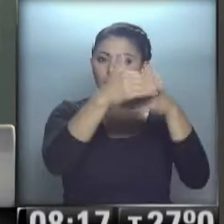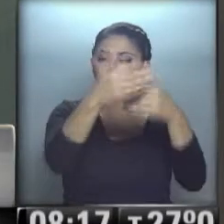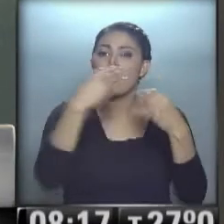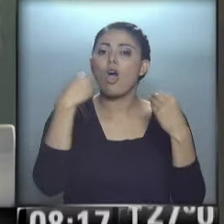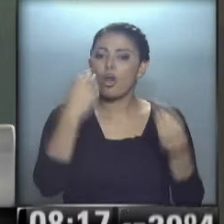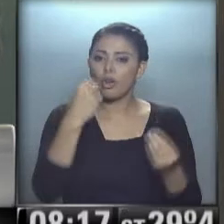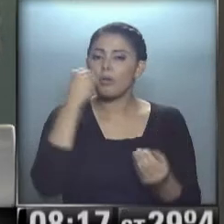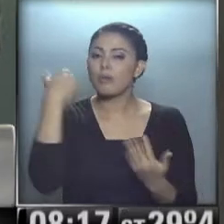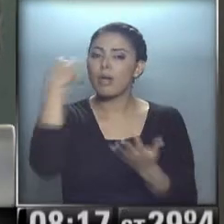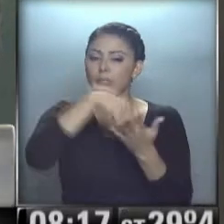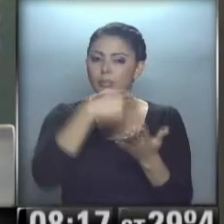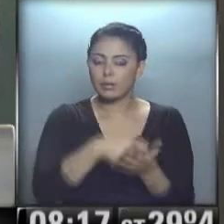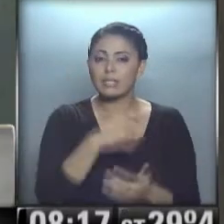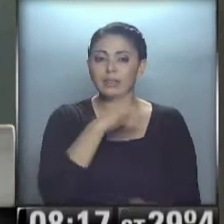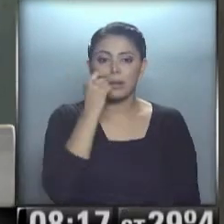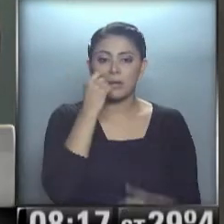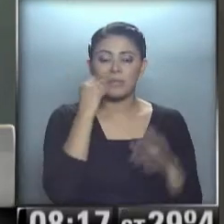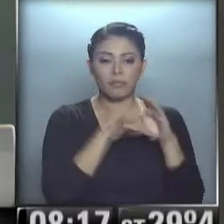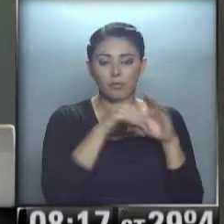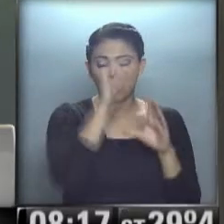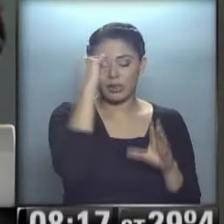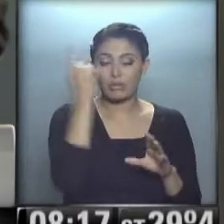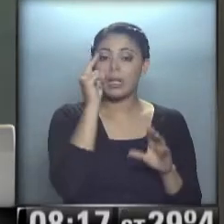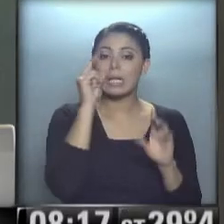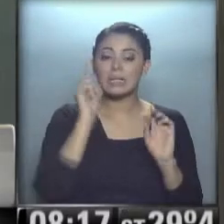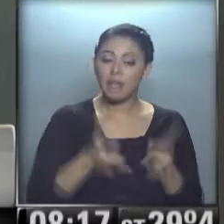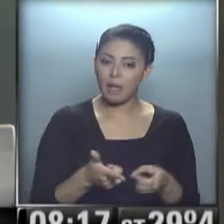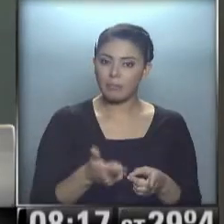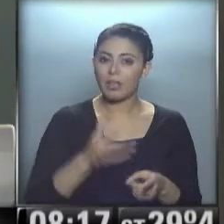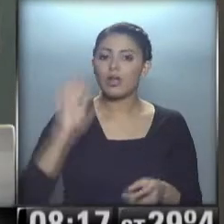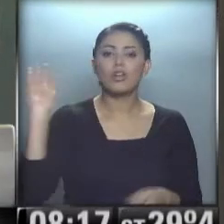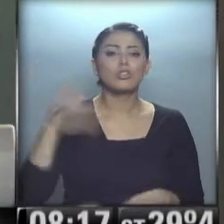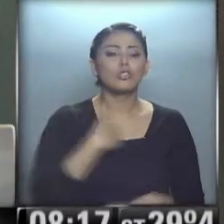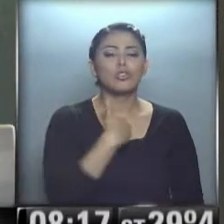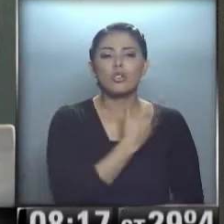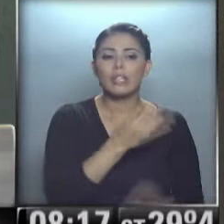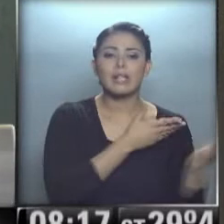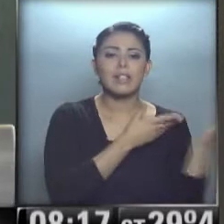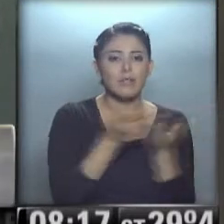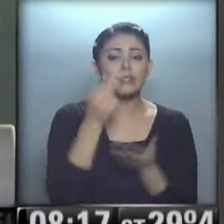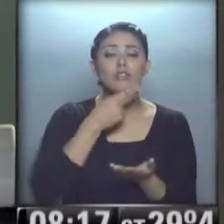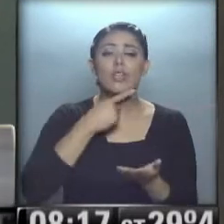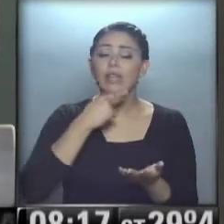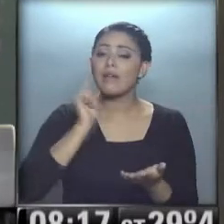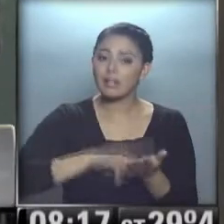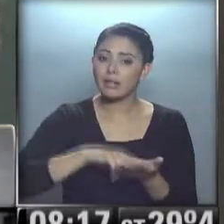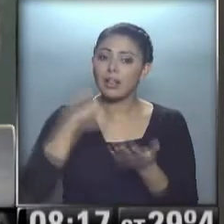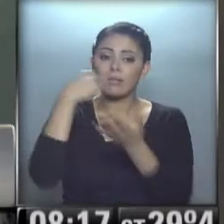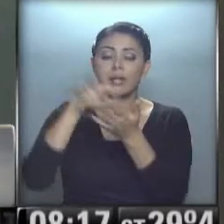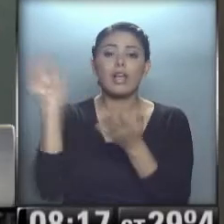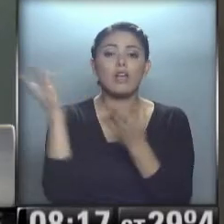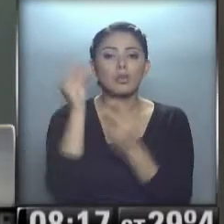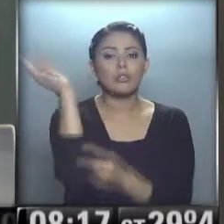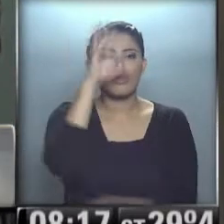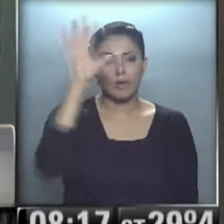compensación con aportes del Tesoro Nacional y a su vez aliviar el flujo de servicios de capital e intereses de la deuda que deben pagar las